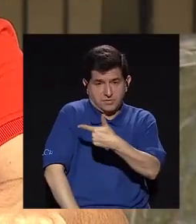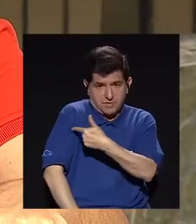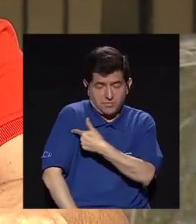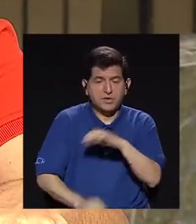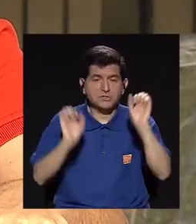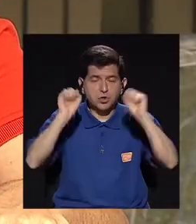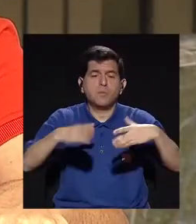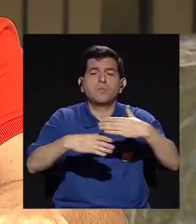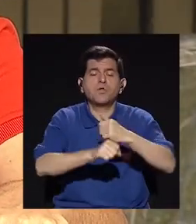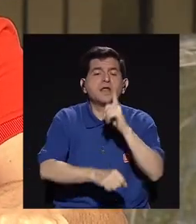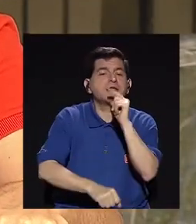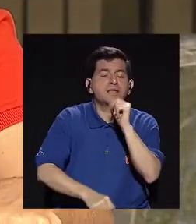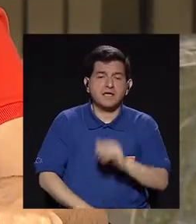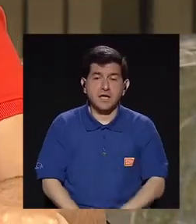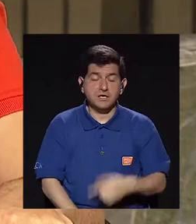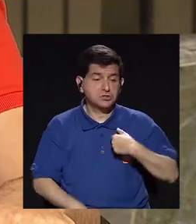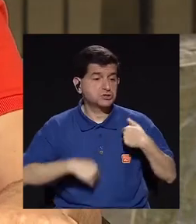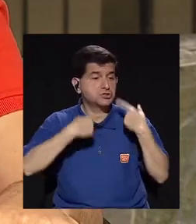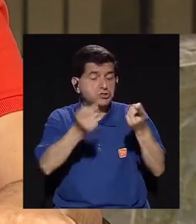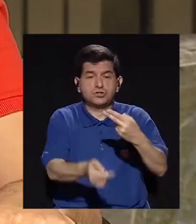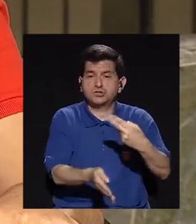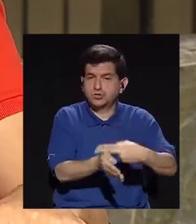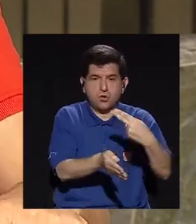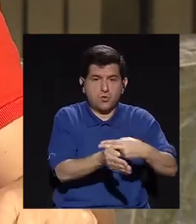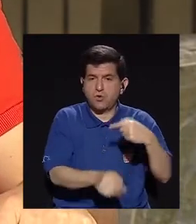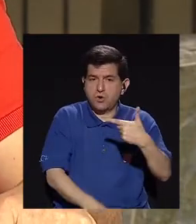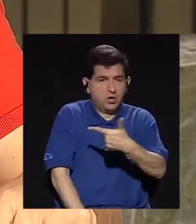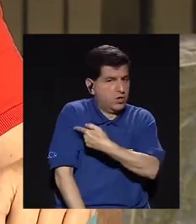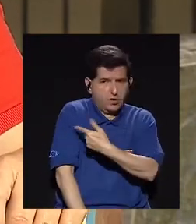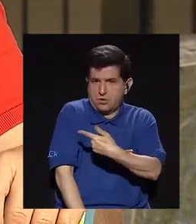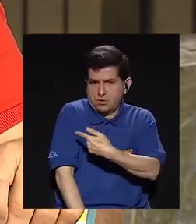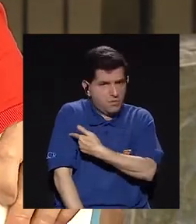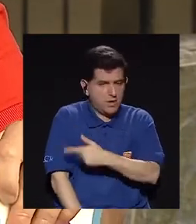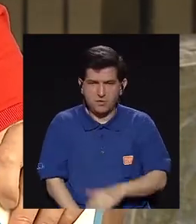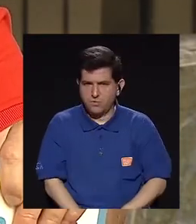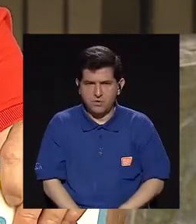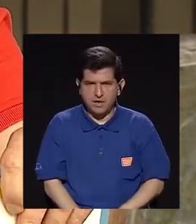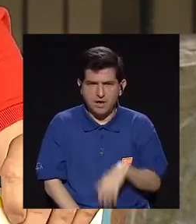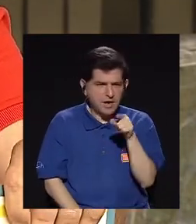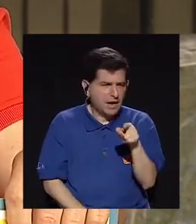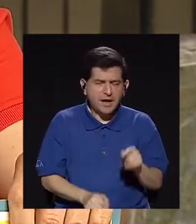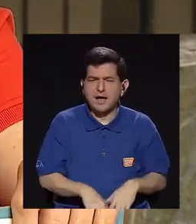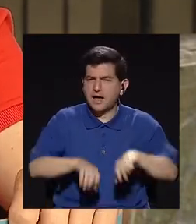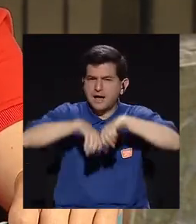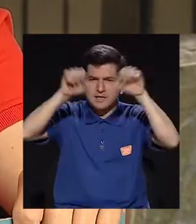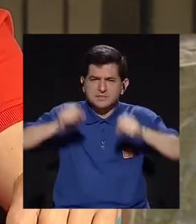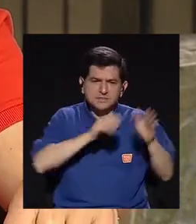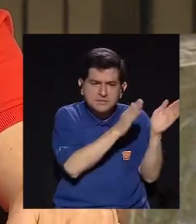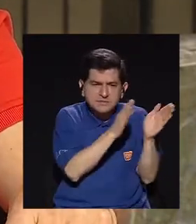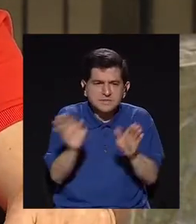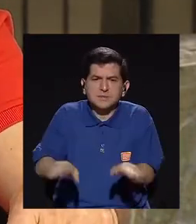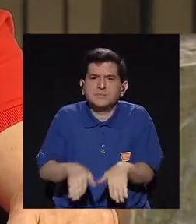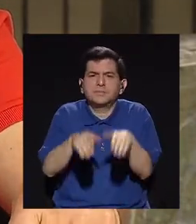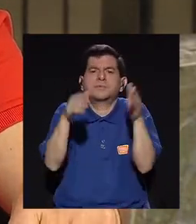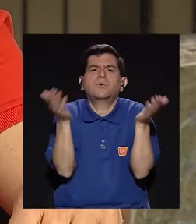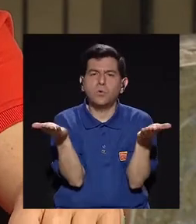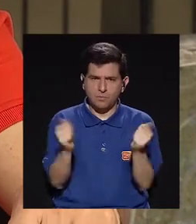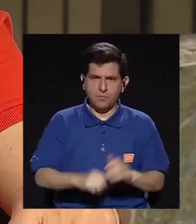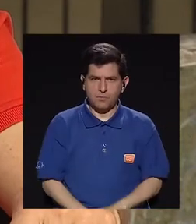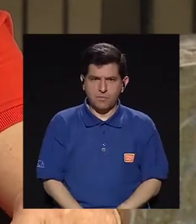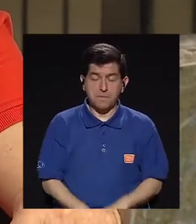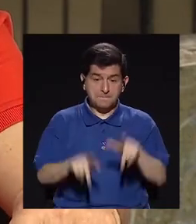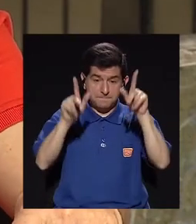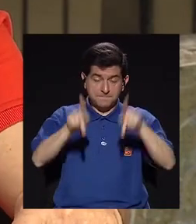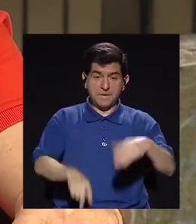una vacunación? Porque yo me imagino que si yo voy al hospital, ahí no me van a vacunar. Entonces, ¿cómo está organizado el sistema para